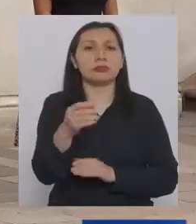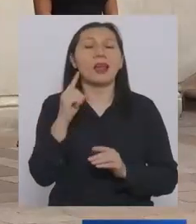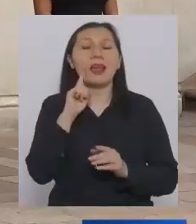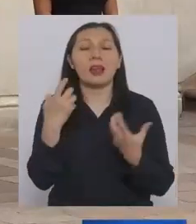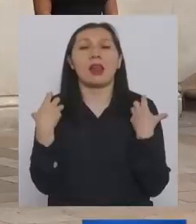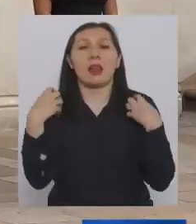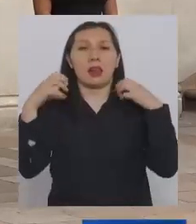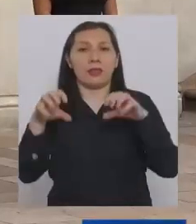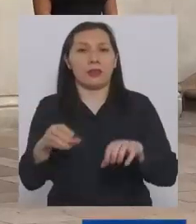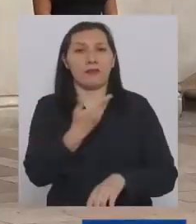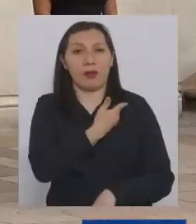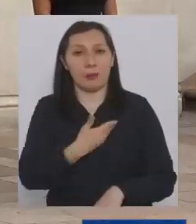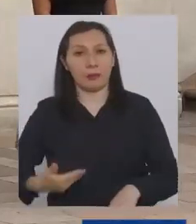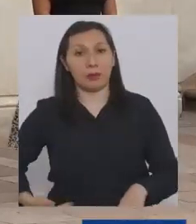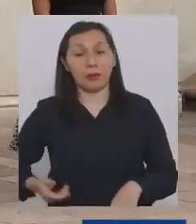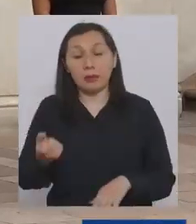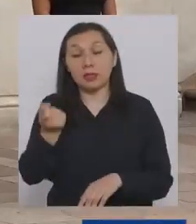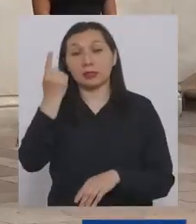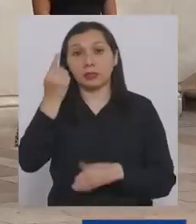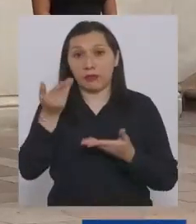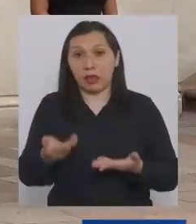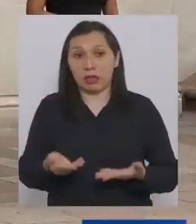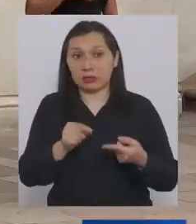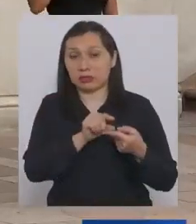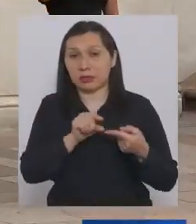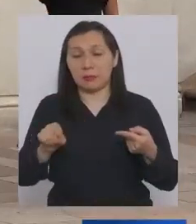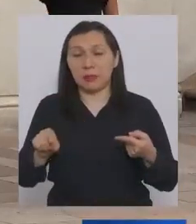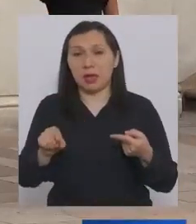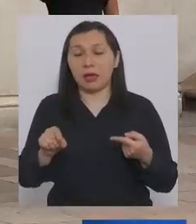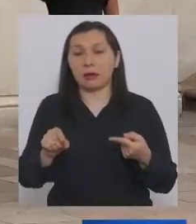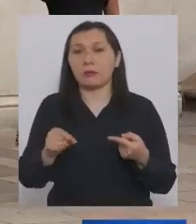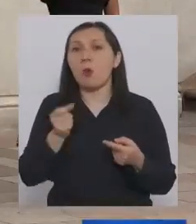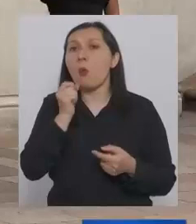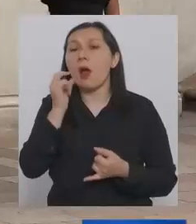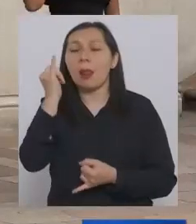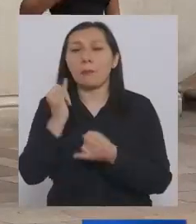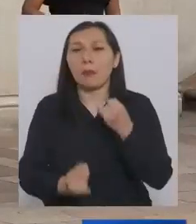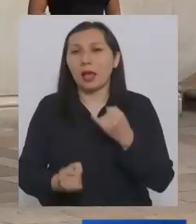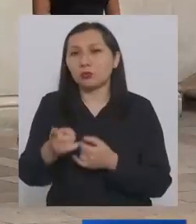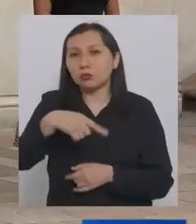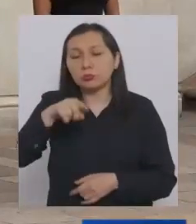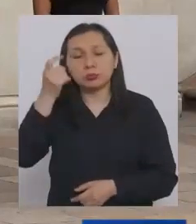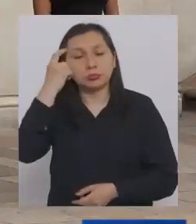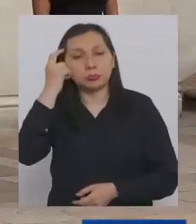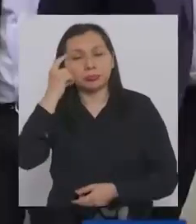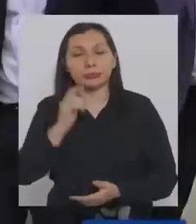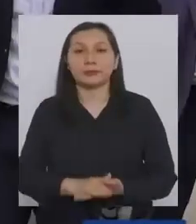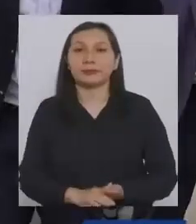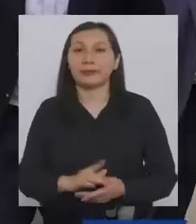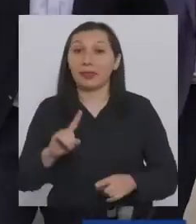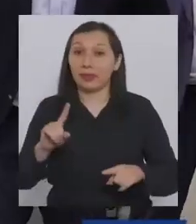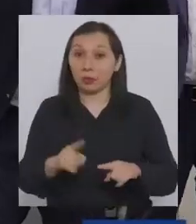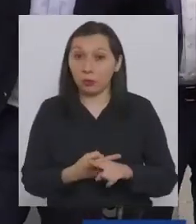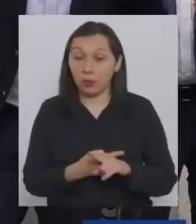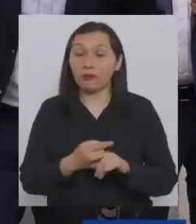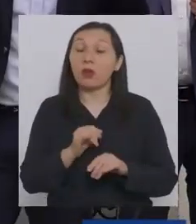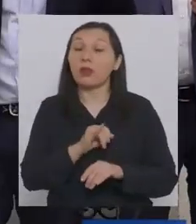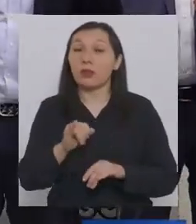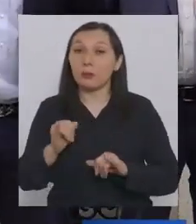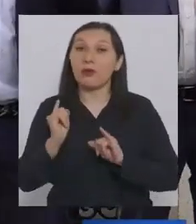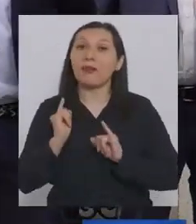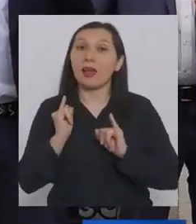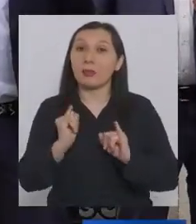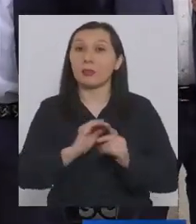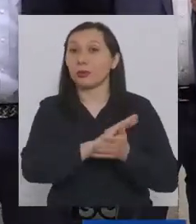delegados presidenciales? ¿Eso debiera conocerse esta misma semana? ¿En qué plazo está pensado? Nuevamente vamos a informarles